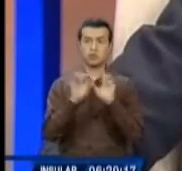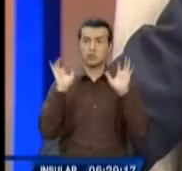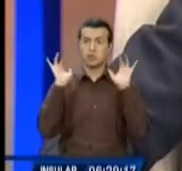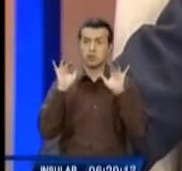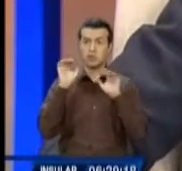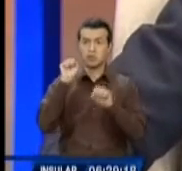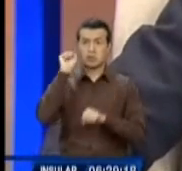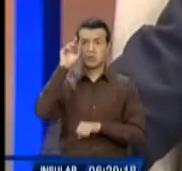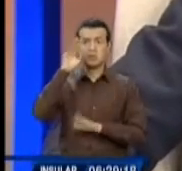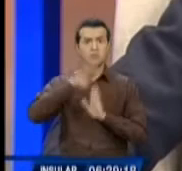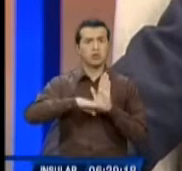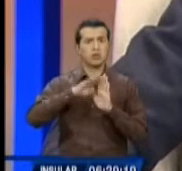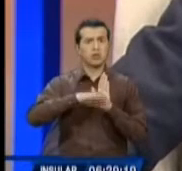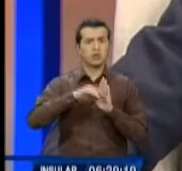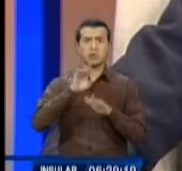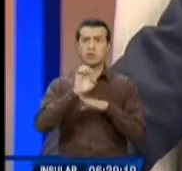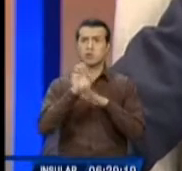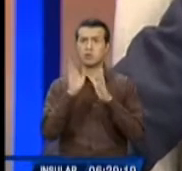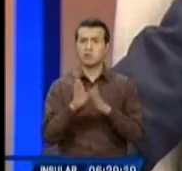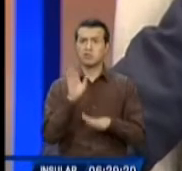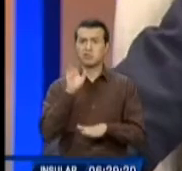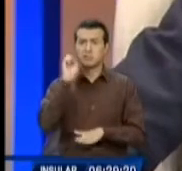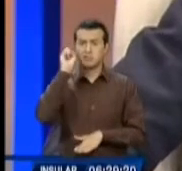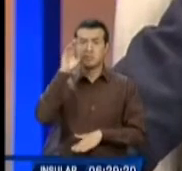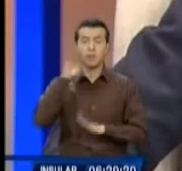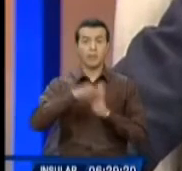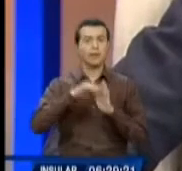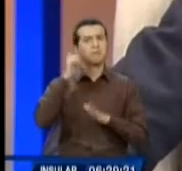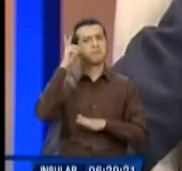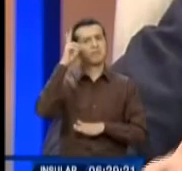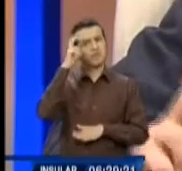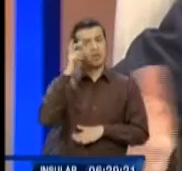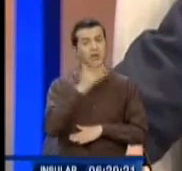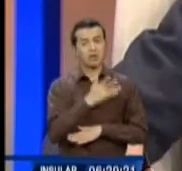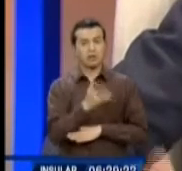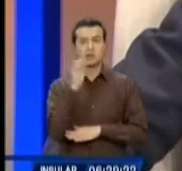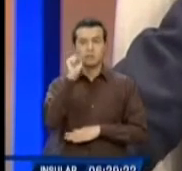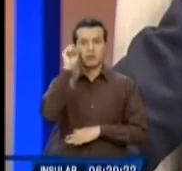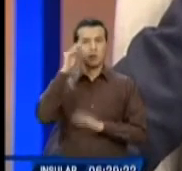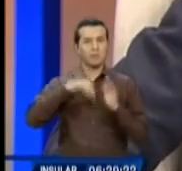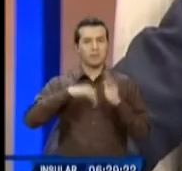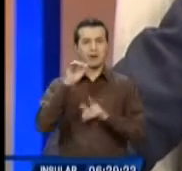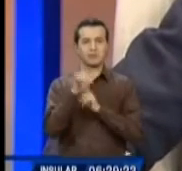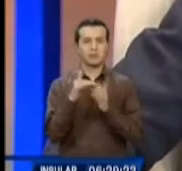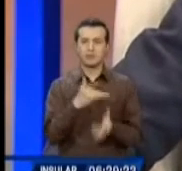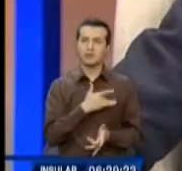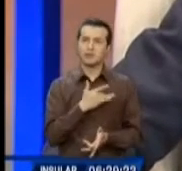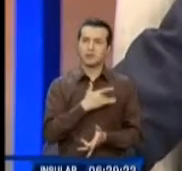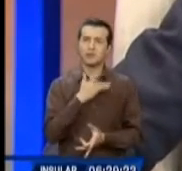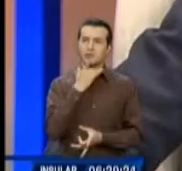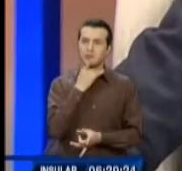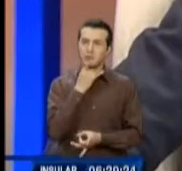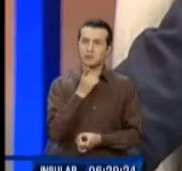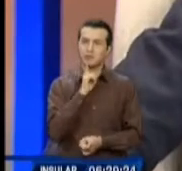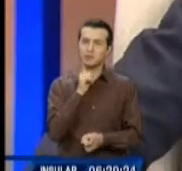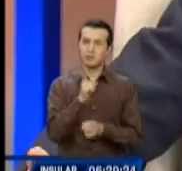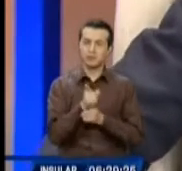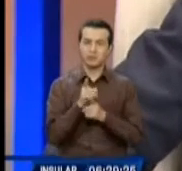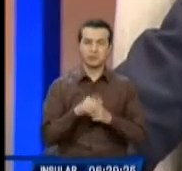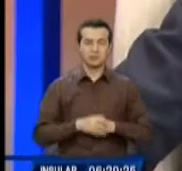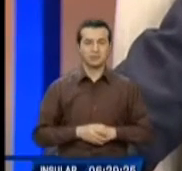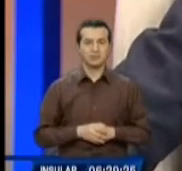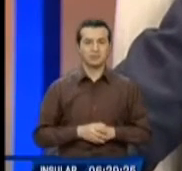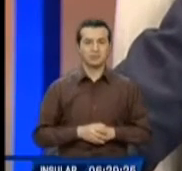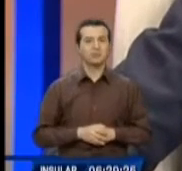público a las salas de cine para ver cine ecuatoriano. Creemos que este tipo de películas se acerca un poco más al espectador, se acerca un poco más al público en general.